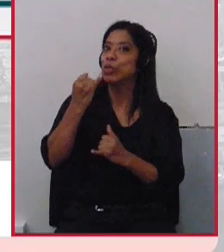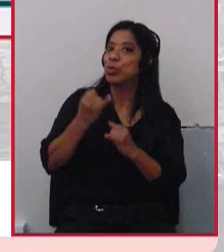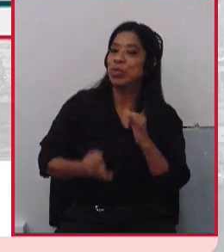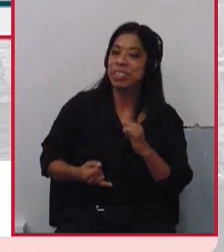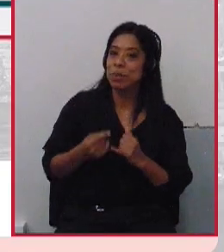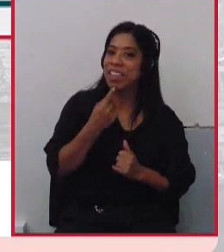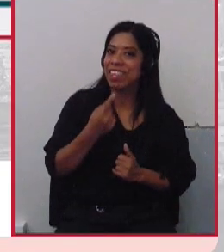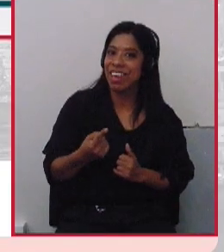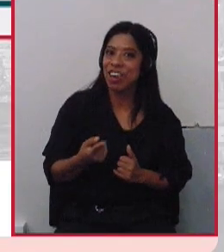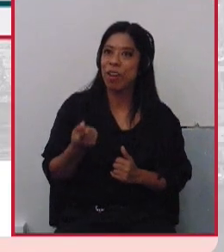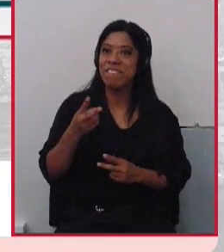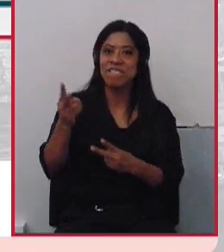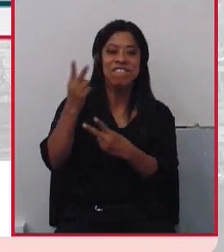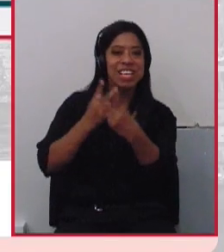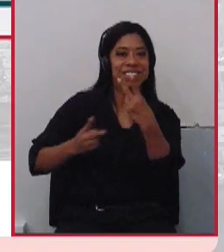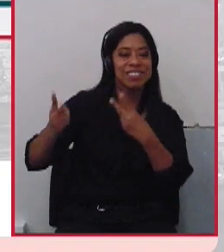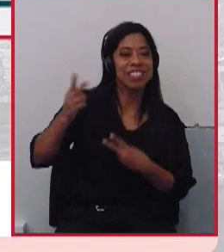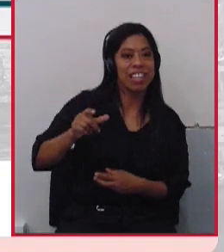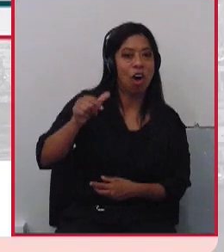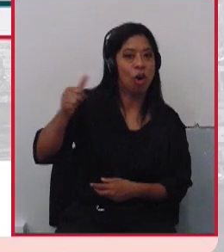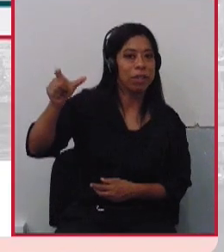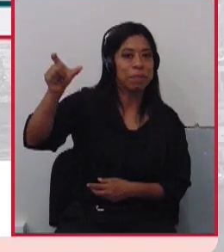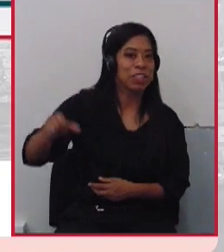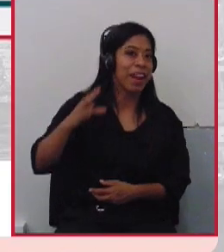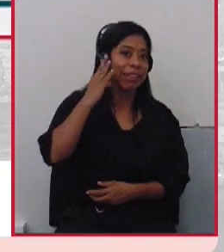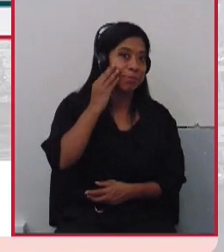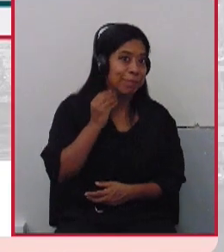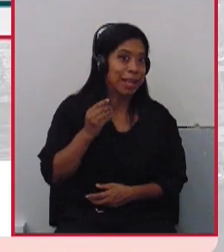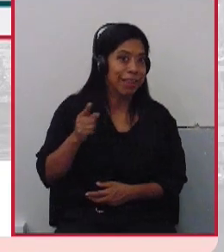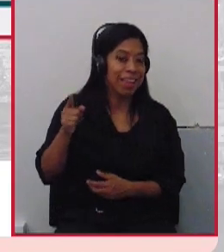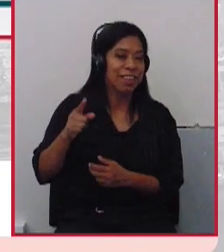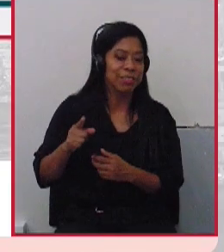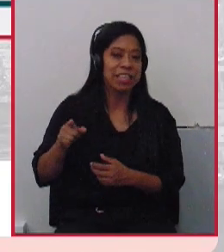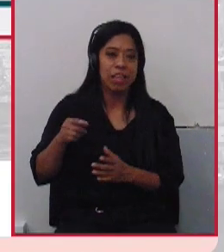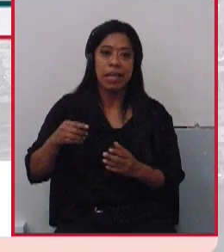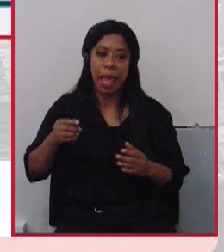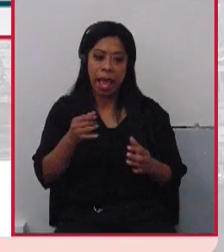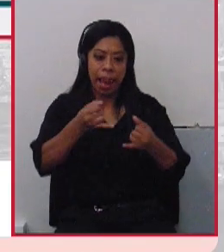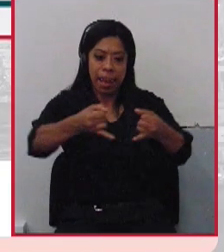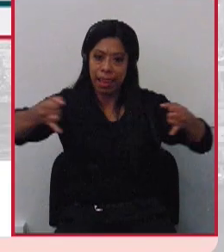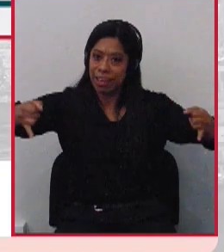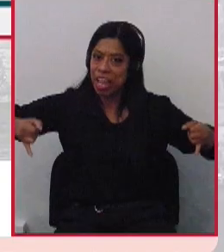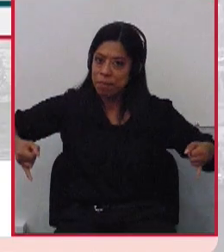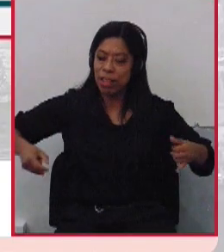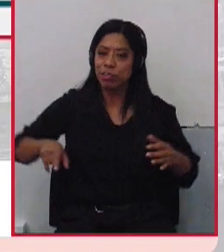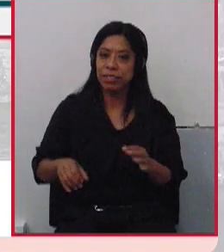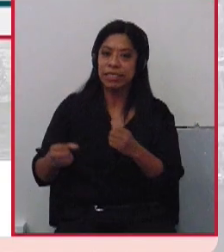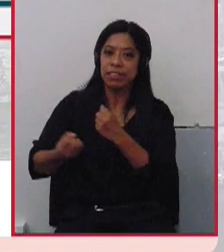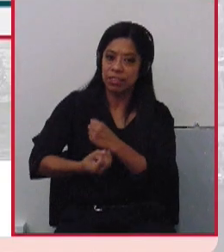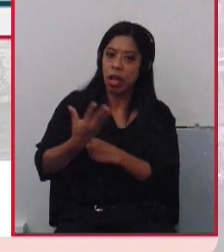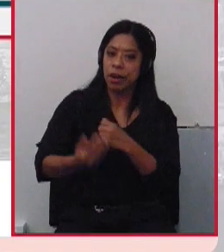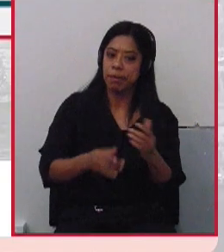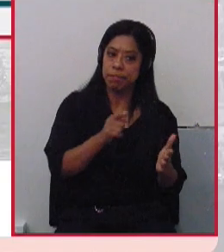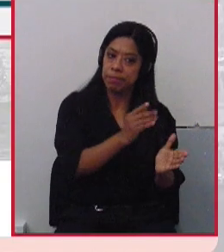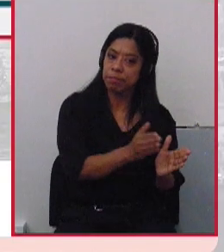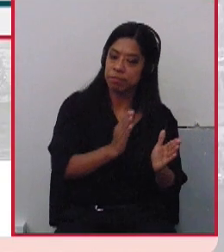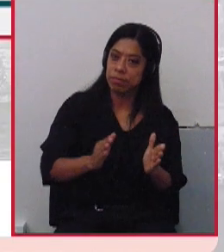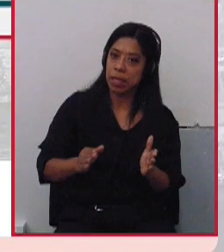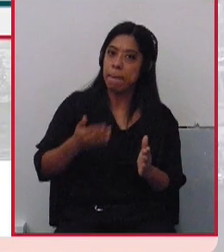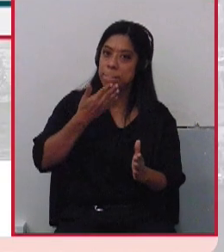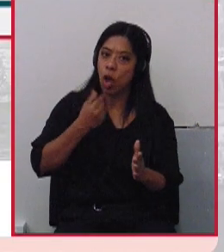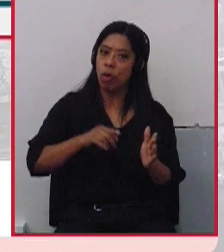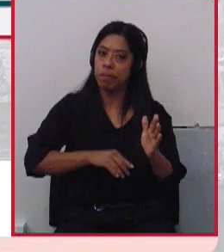últimamente, tuvimos la visita de un experto que nos dio algunos lineamientos que tenemos unas oportunidades de mejorar en la parte operativa, sí las